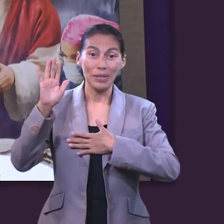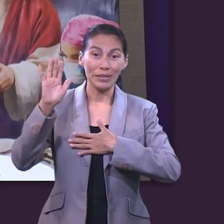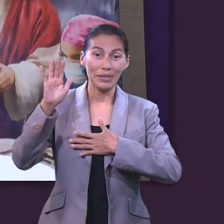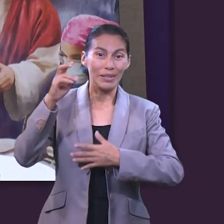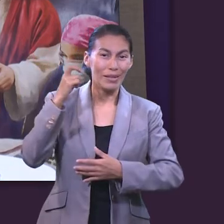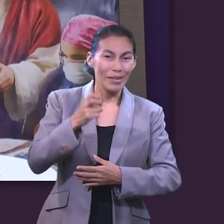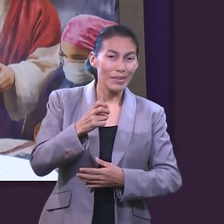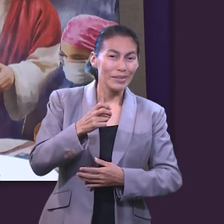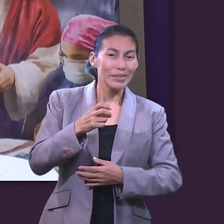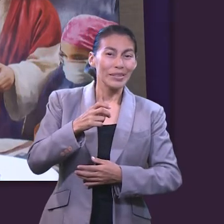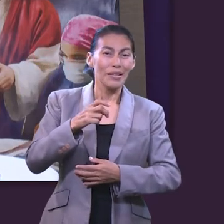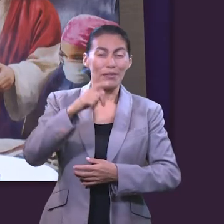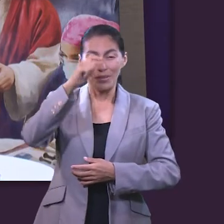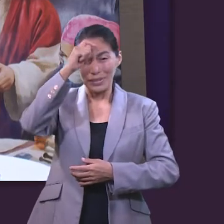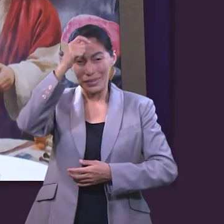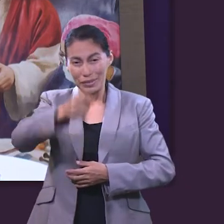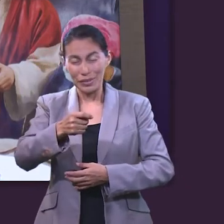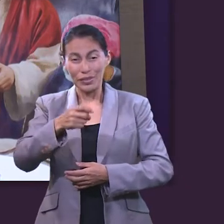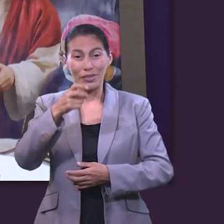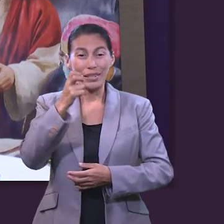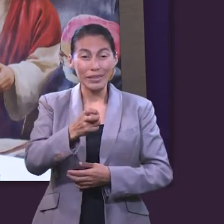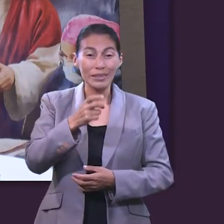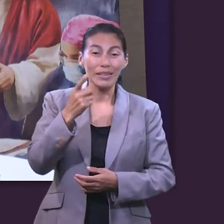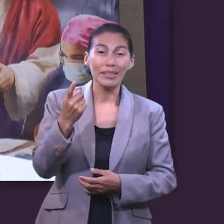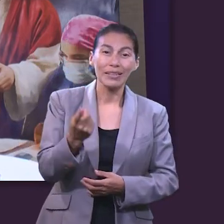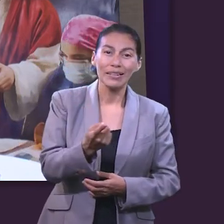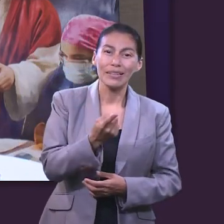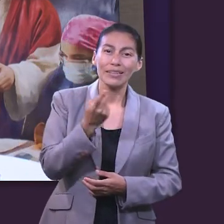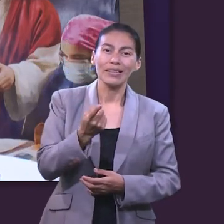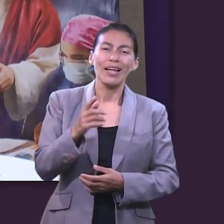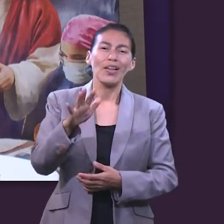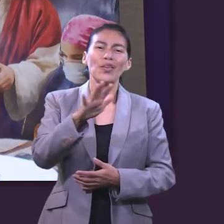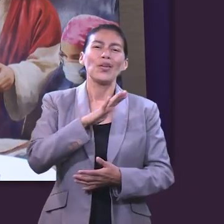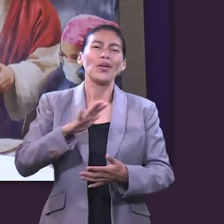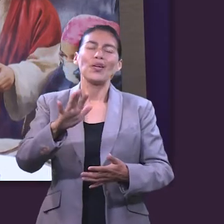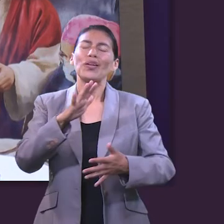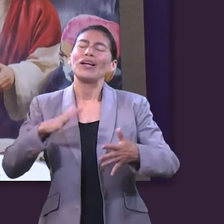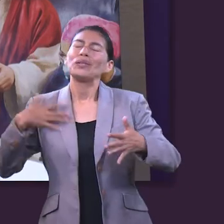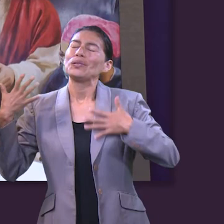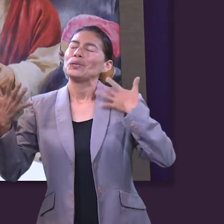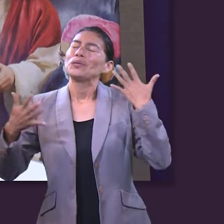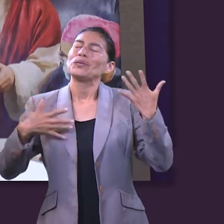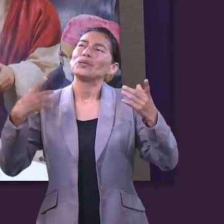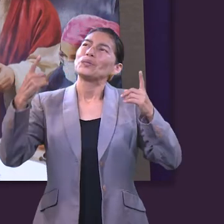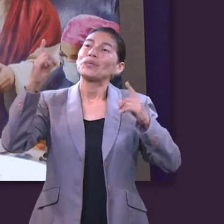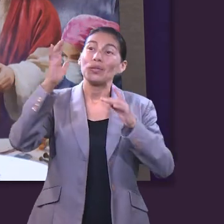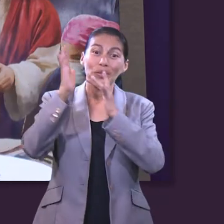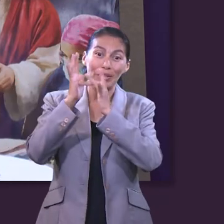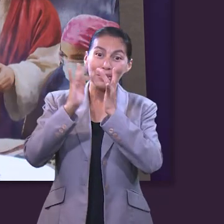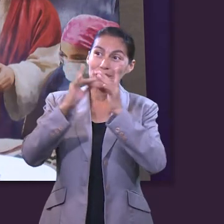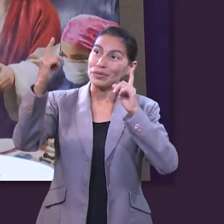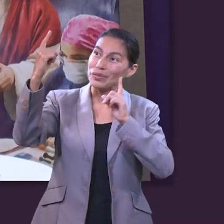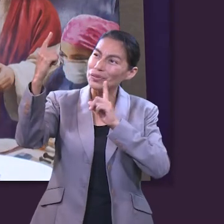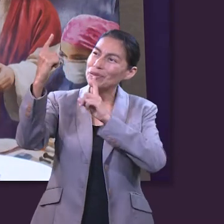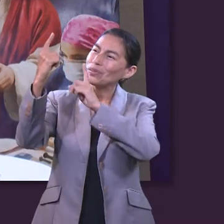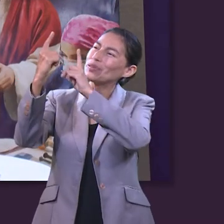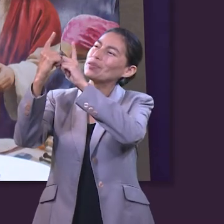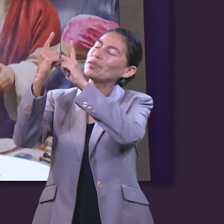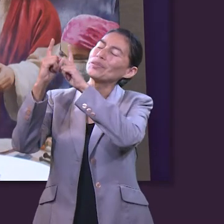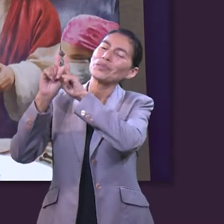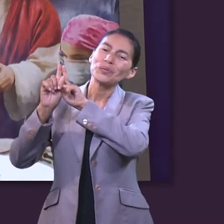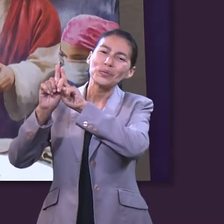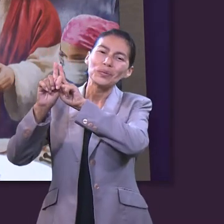que esa eternidad, esa bendición de la vida sin fin, la disfrutaremos